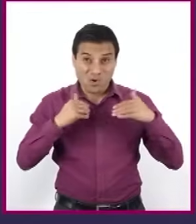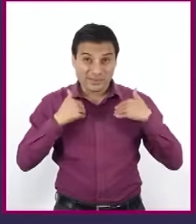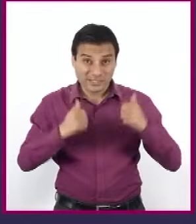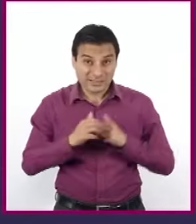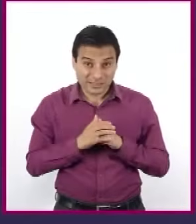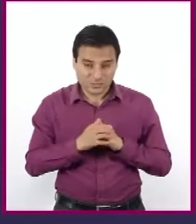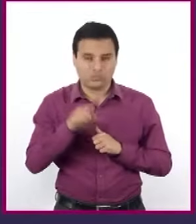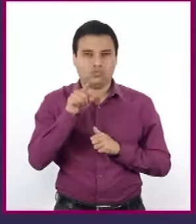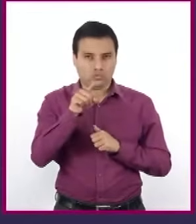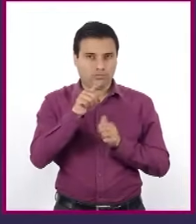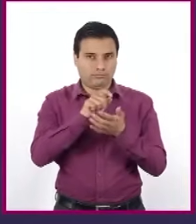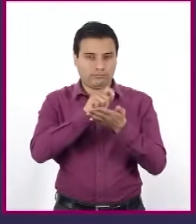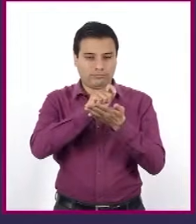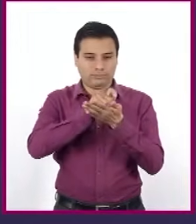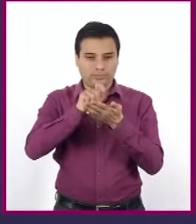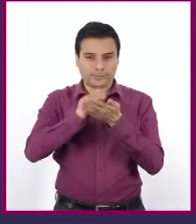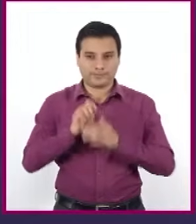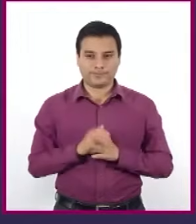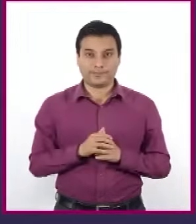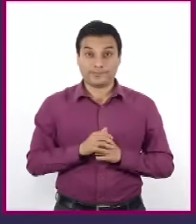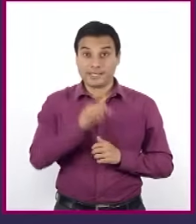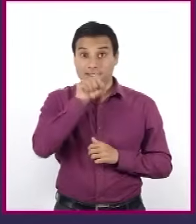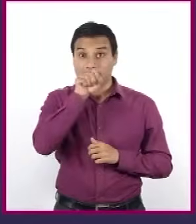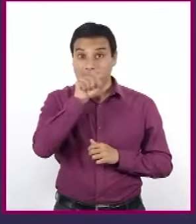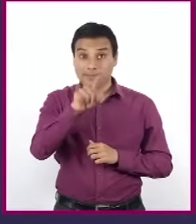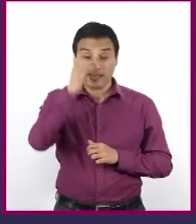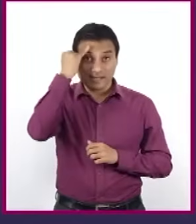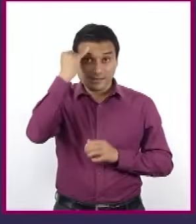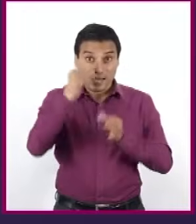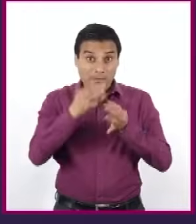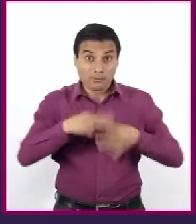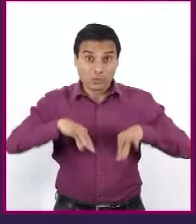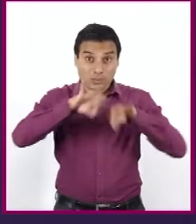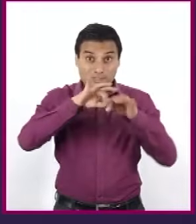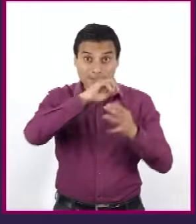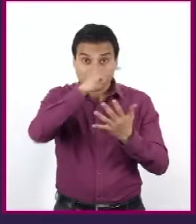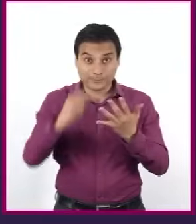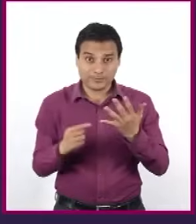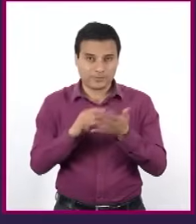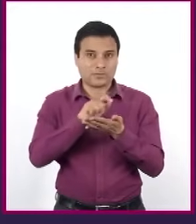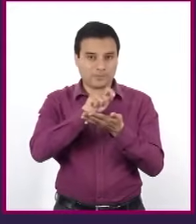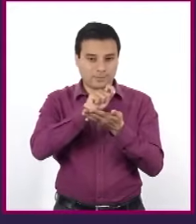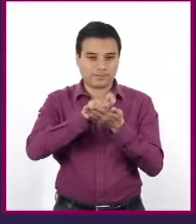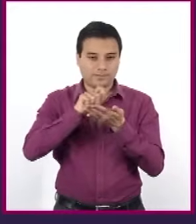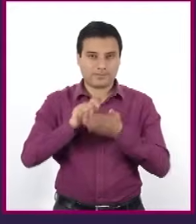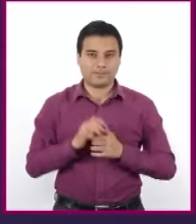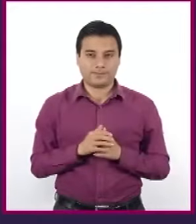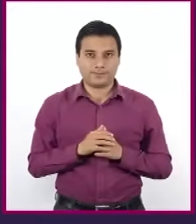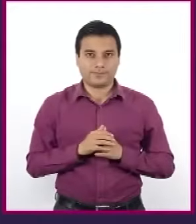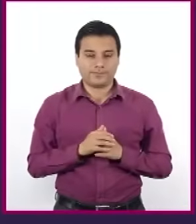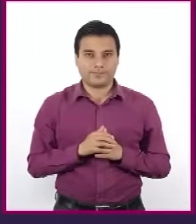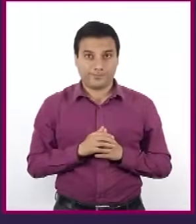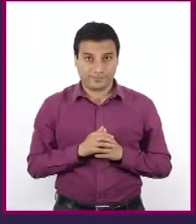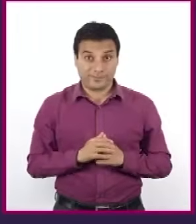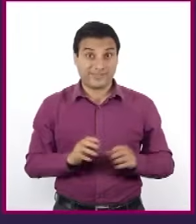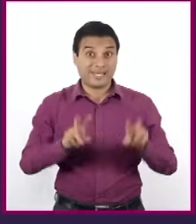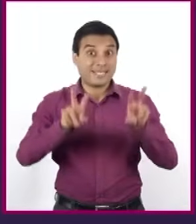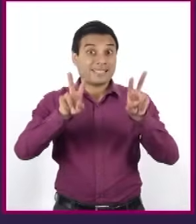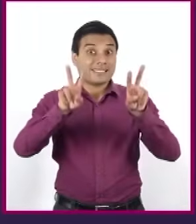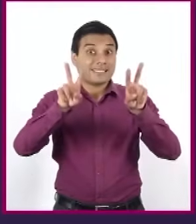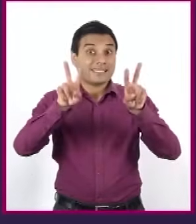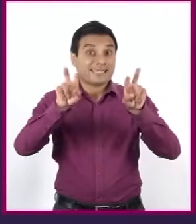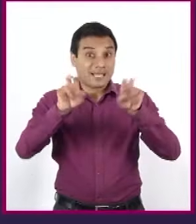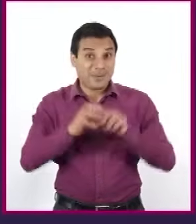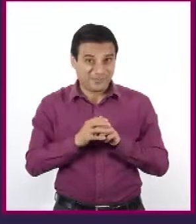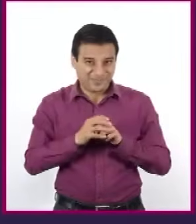esta sesión, así como aquellas ideas claves que identifiquen. Los cuestionamientos con respecto al tema de la formación